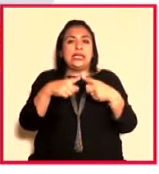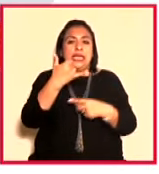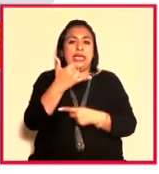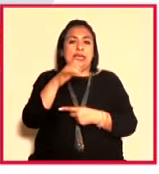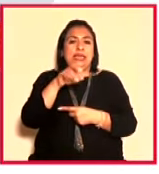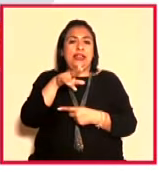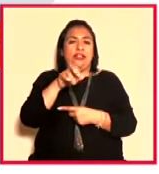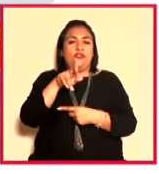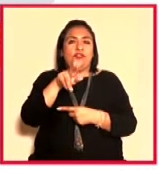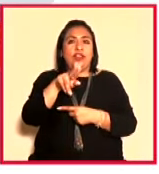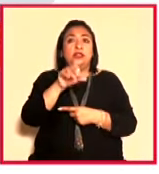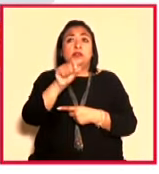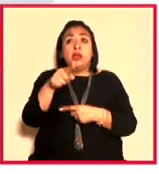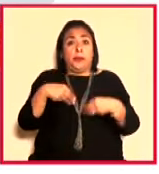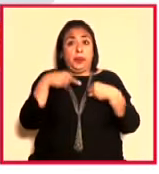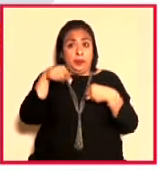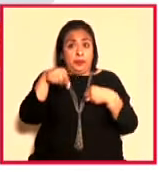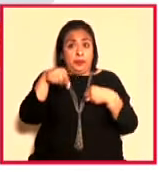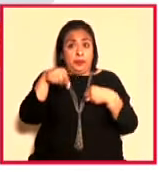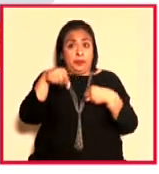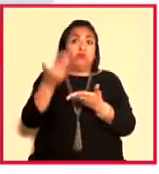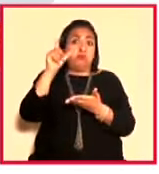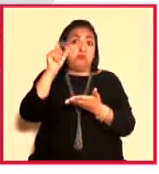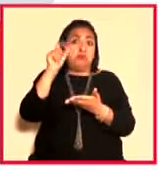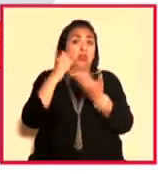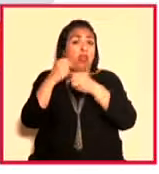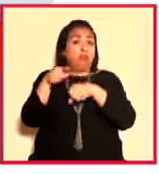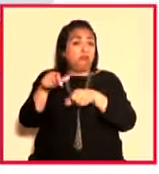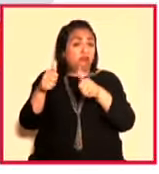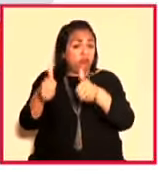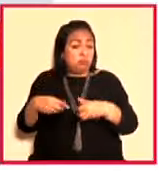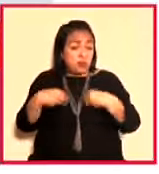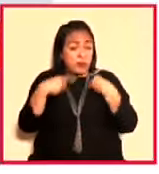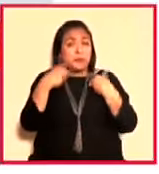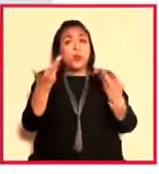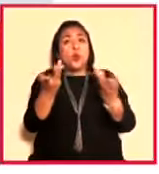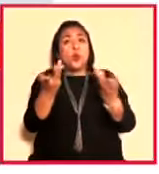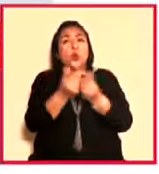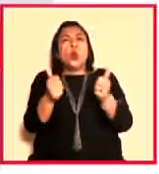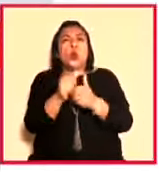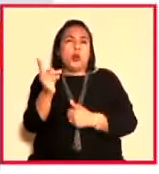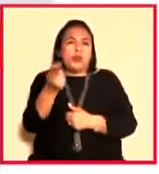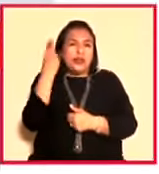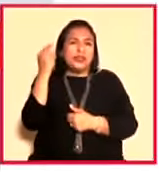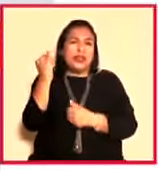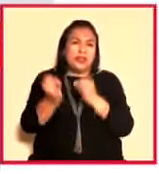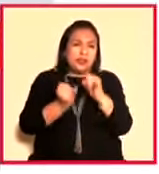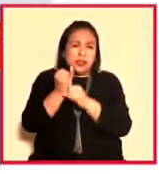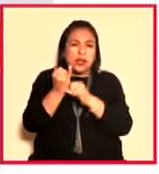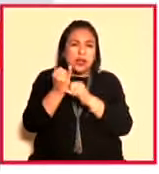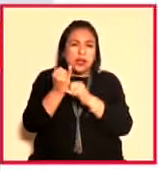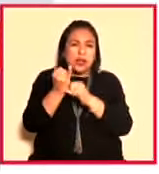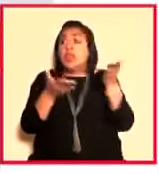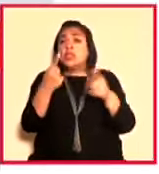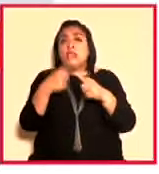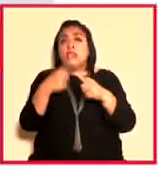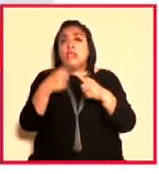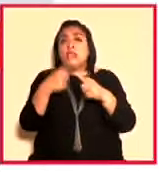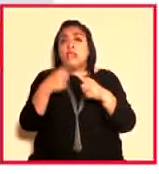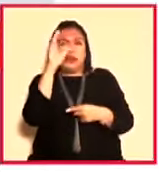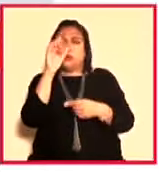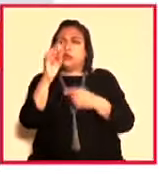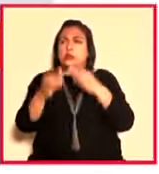desde hace casi 20 años. Además de colaborar con universidades internacionales y recibir a científicos de todo el mundo